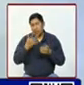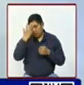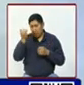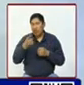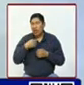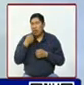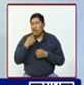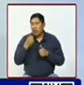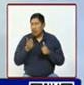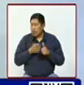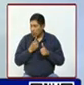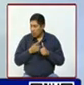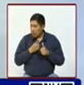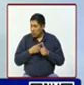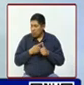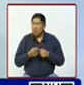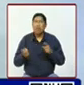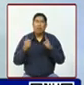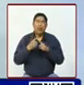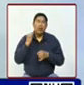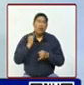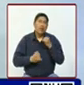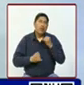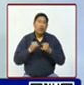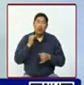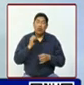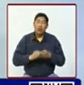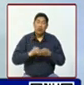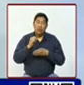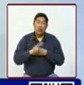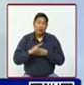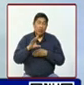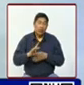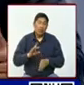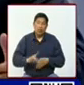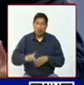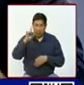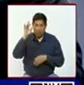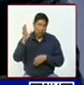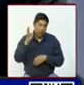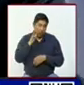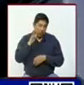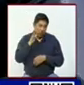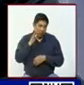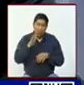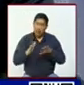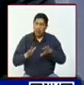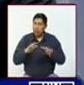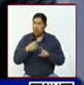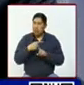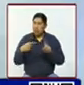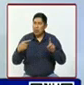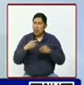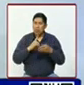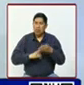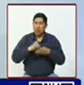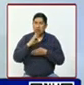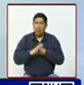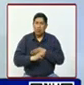porque él decía en primera instancia que se quedaba hasta fines de noviembre. Encontró a su madre, dijo que iba a alargar unos días más, hasta mediados de diciembre